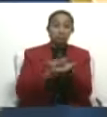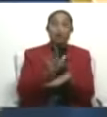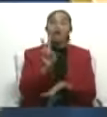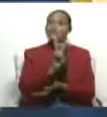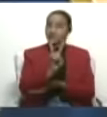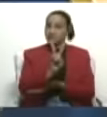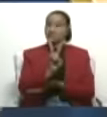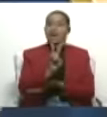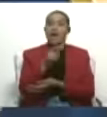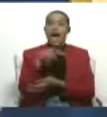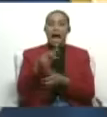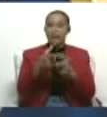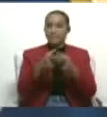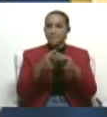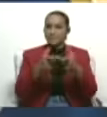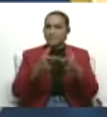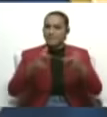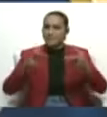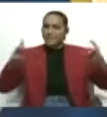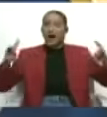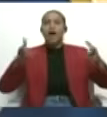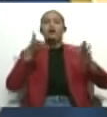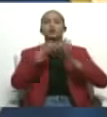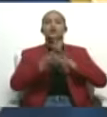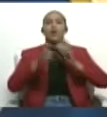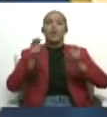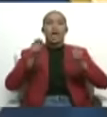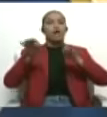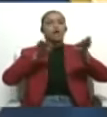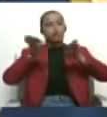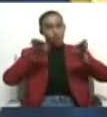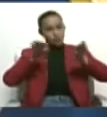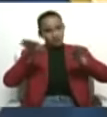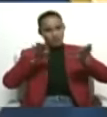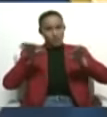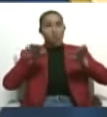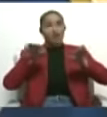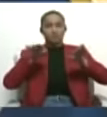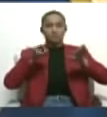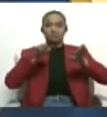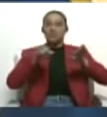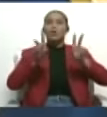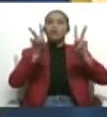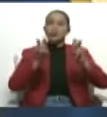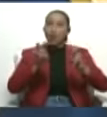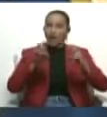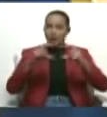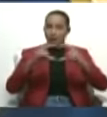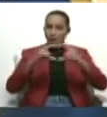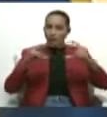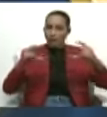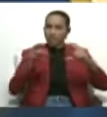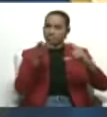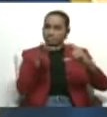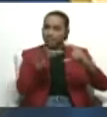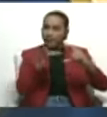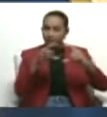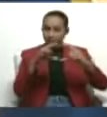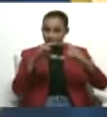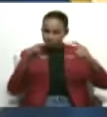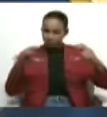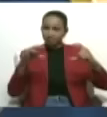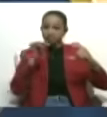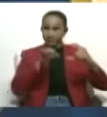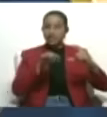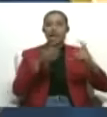soluciones financieras para los turistas, la aplicación de la tarjeta MIR en Venezuela, que ya tiene una distribución